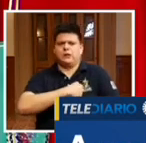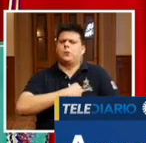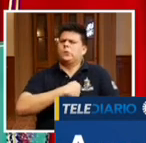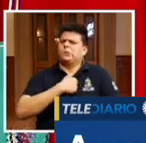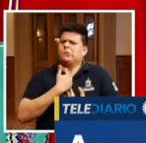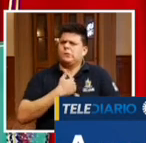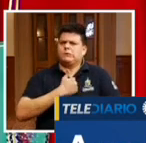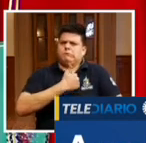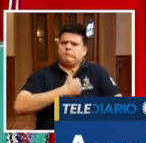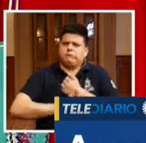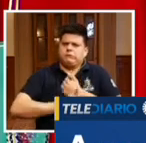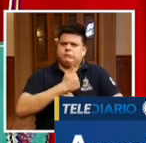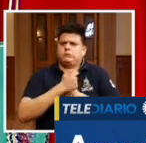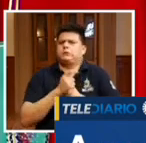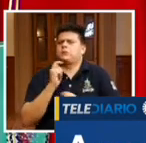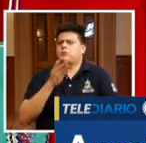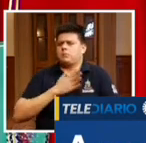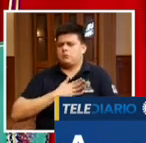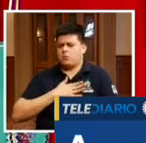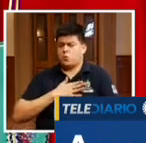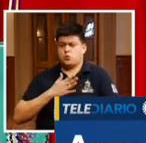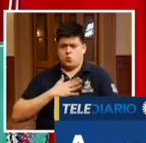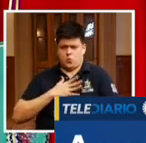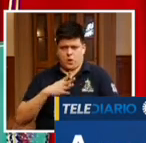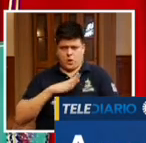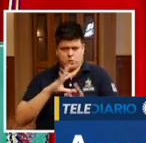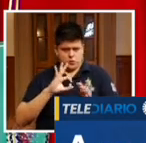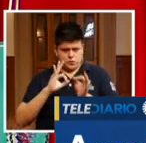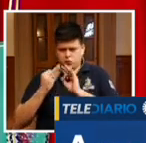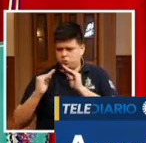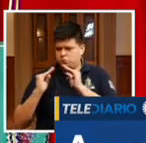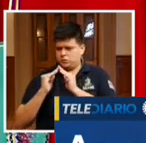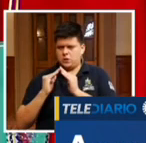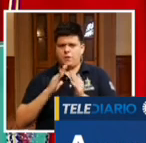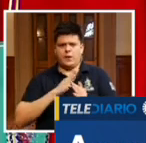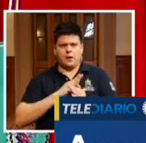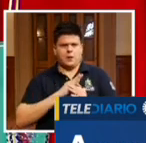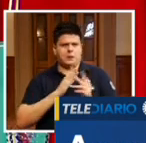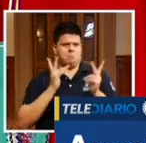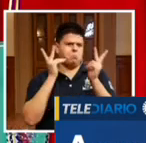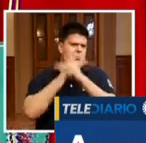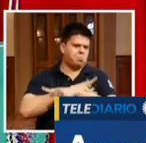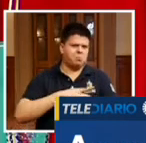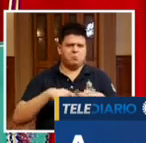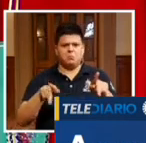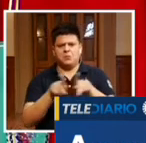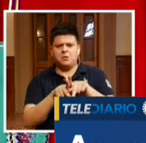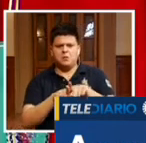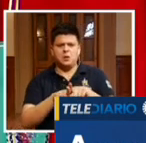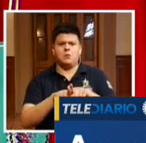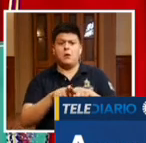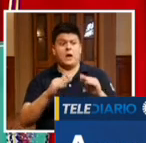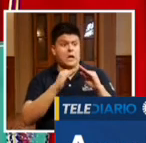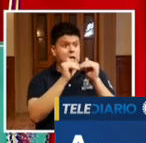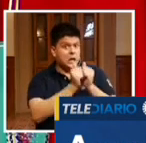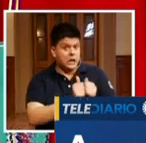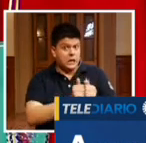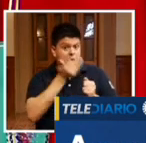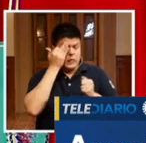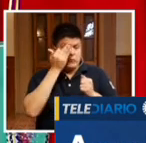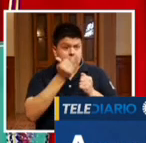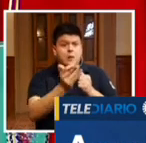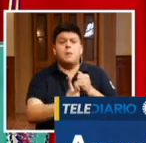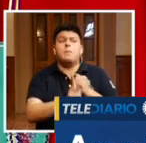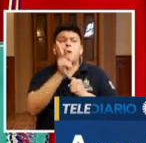que yo tengo un vecino, un primo, etcétera, que estuvo mucho tiempo en casa. Pero hay que ver cómo esa saturación se está